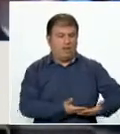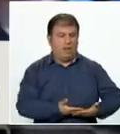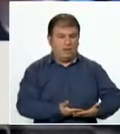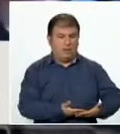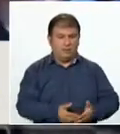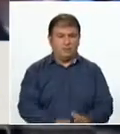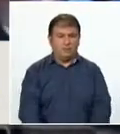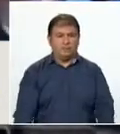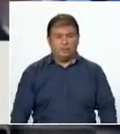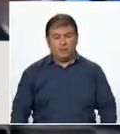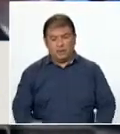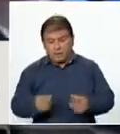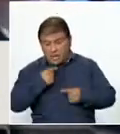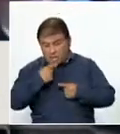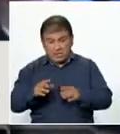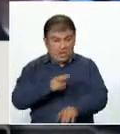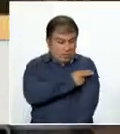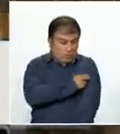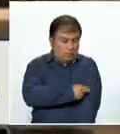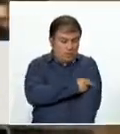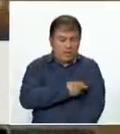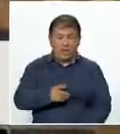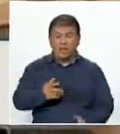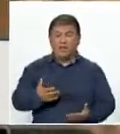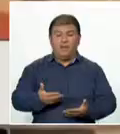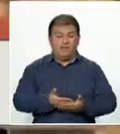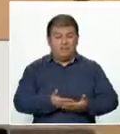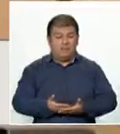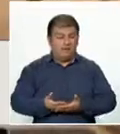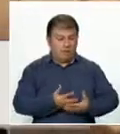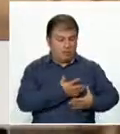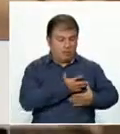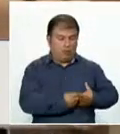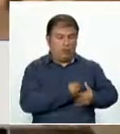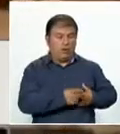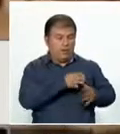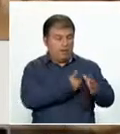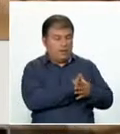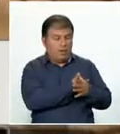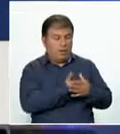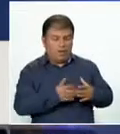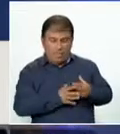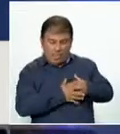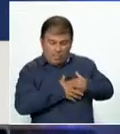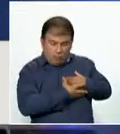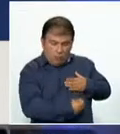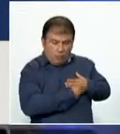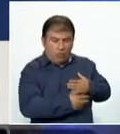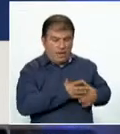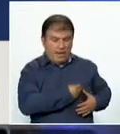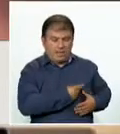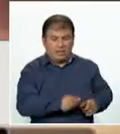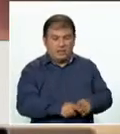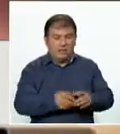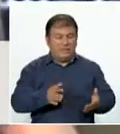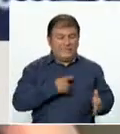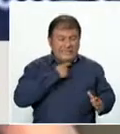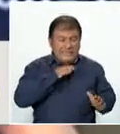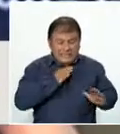pequeña. Según fuentes del hospital, la bebé ingirió la marihuana a través de la leche materna, que la llevó al borde de la